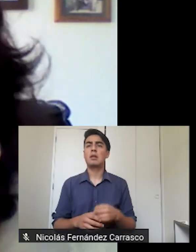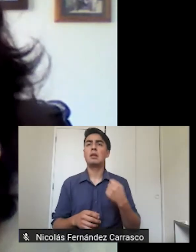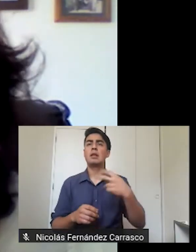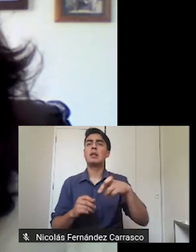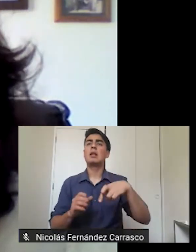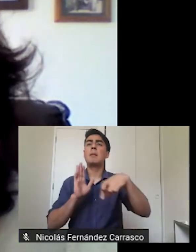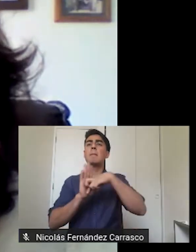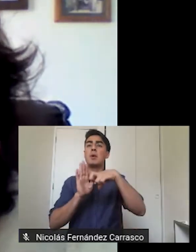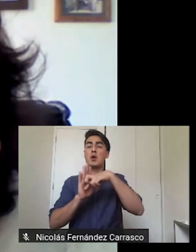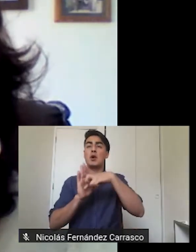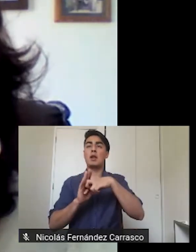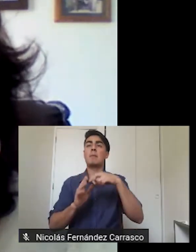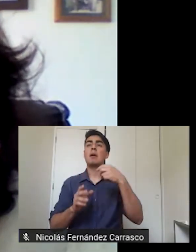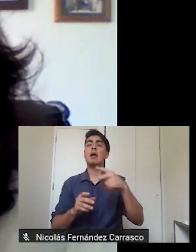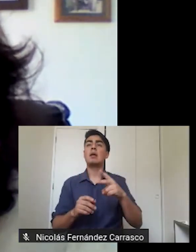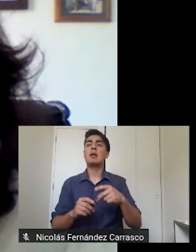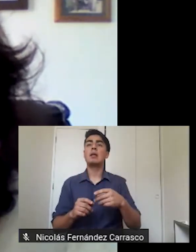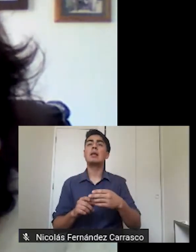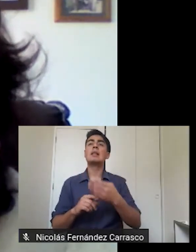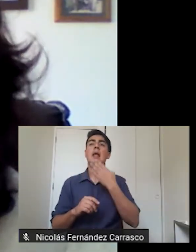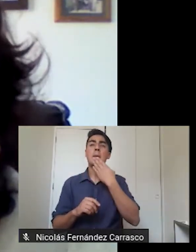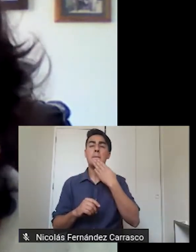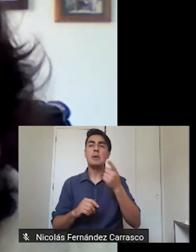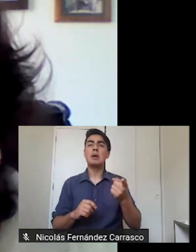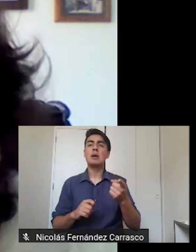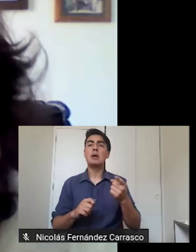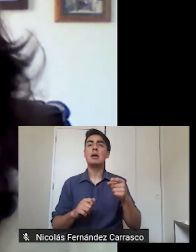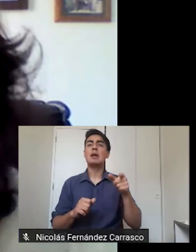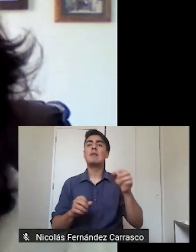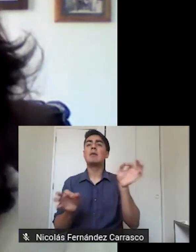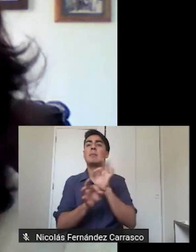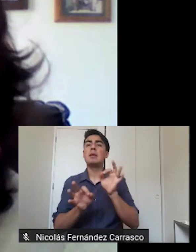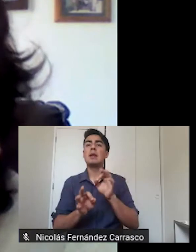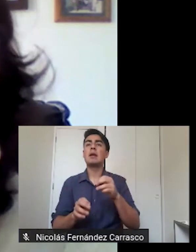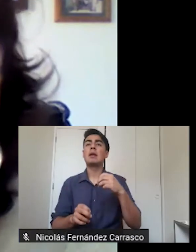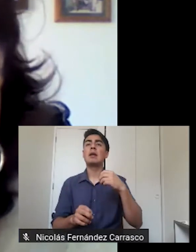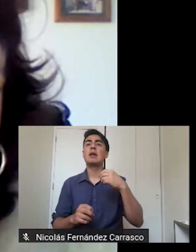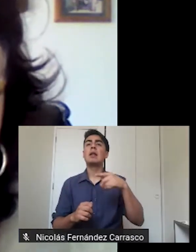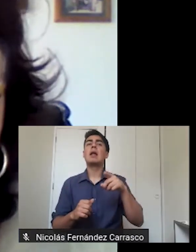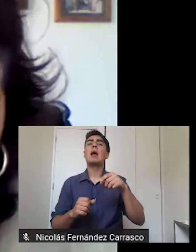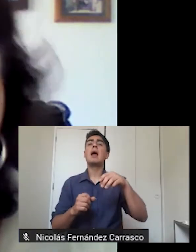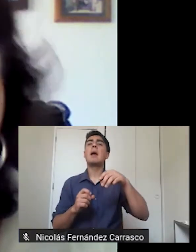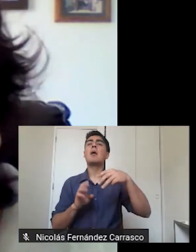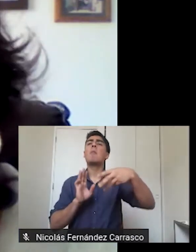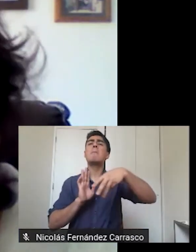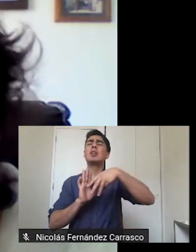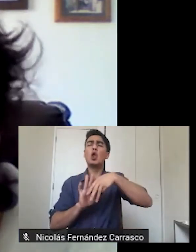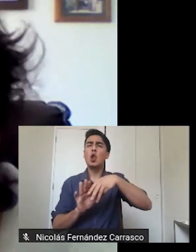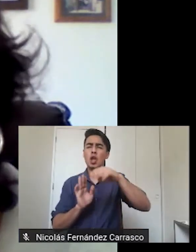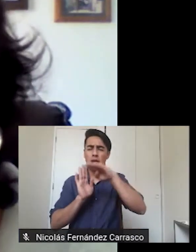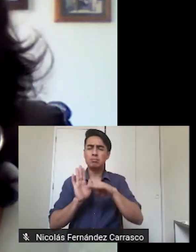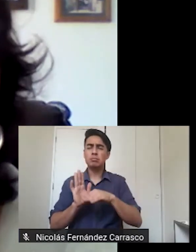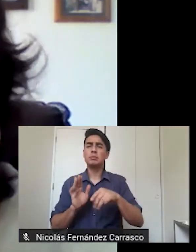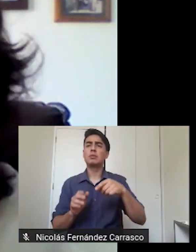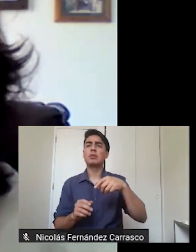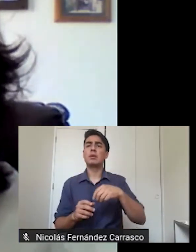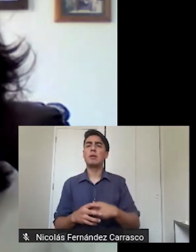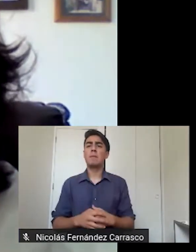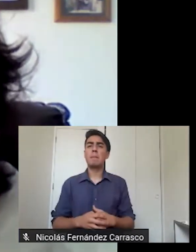programa de educación en nuestra universidad y él va a implementar la metodología DEMRA en su tesis doctoral. Bienvenido,